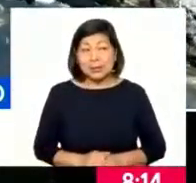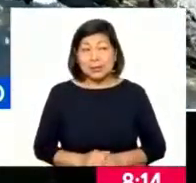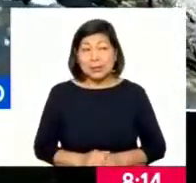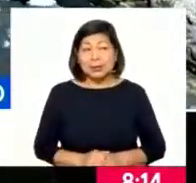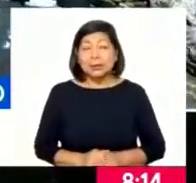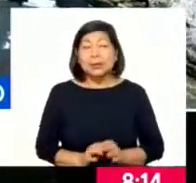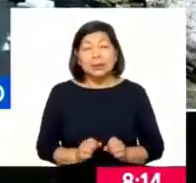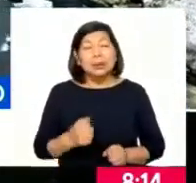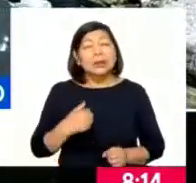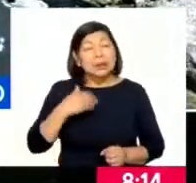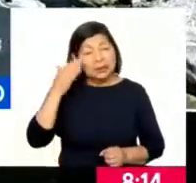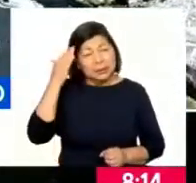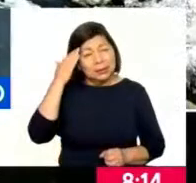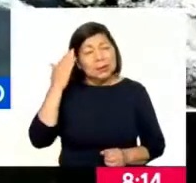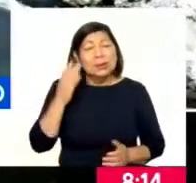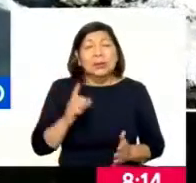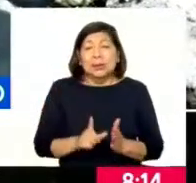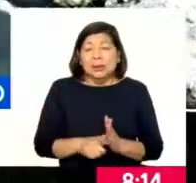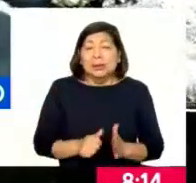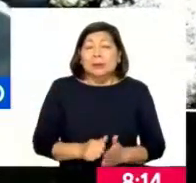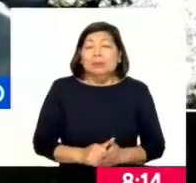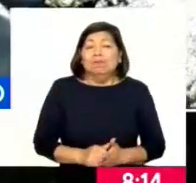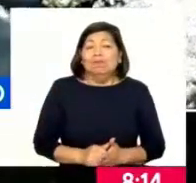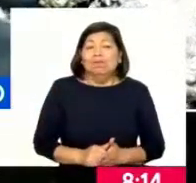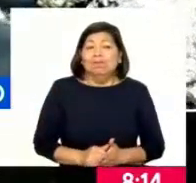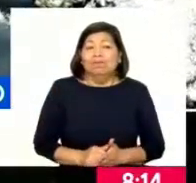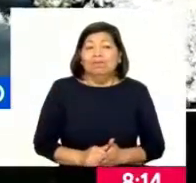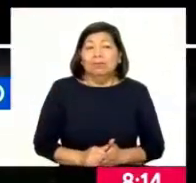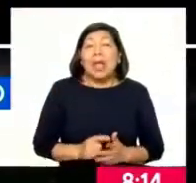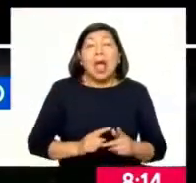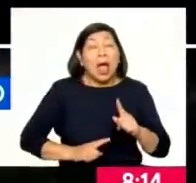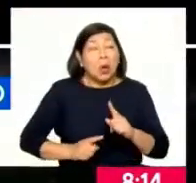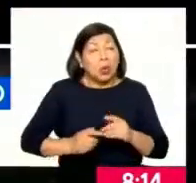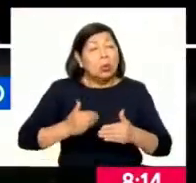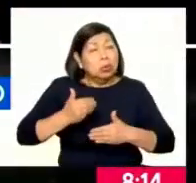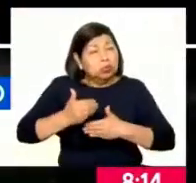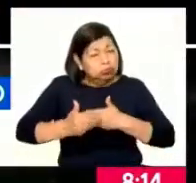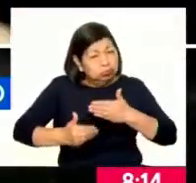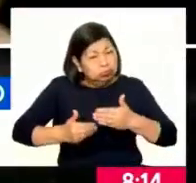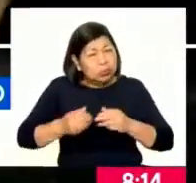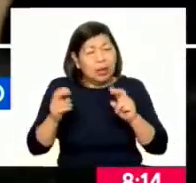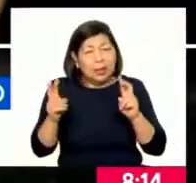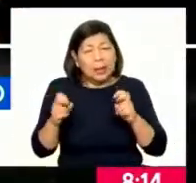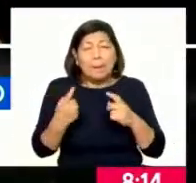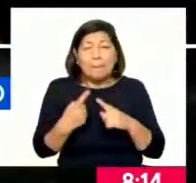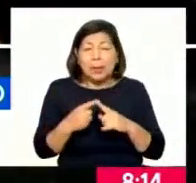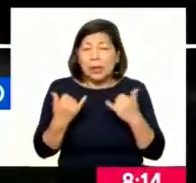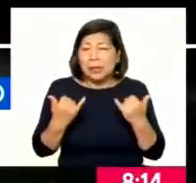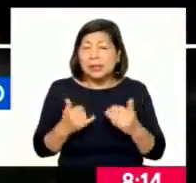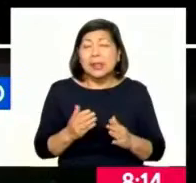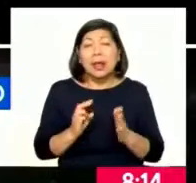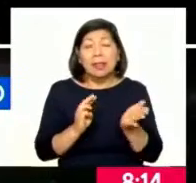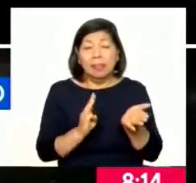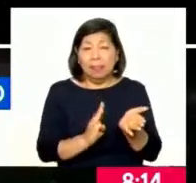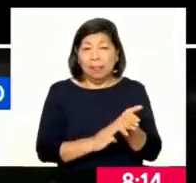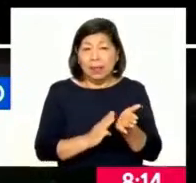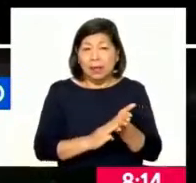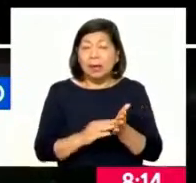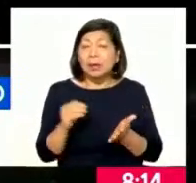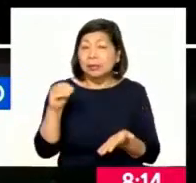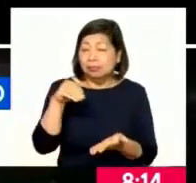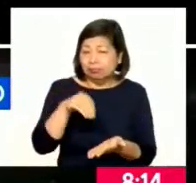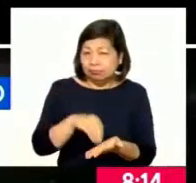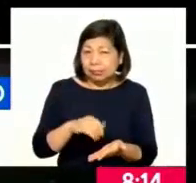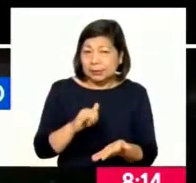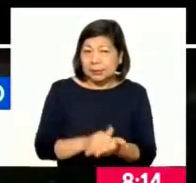Bueno, sabemos desde luego que hay algunos avances con relación al tema. Sobre este punto, la Defensoría del Pueblo ha